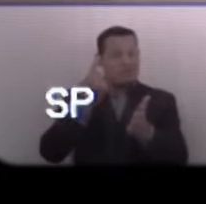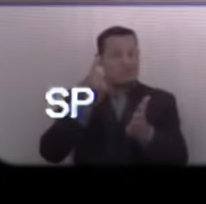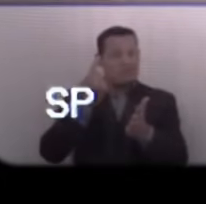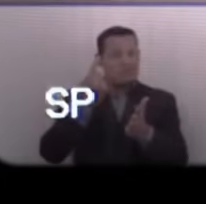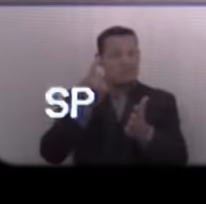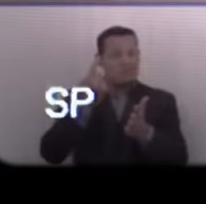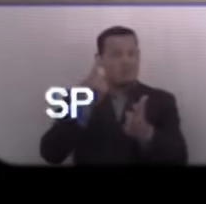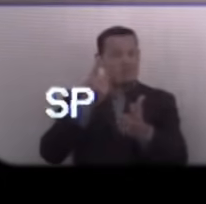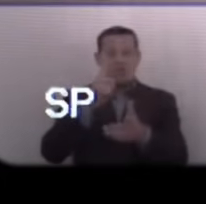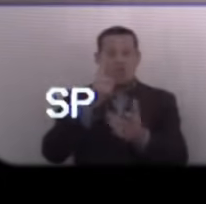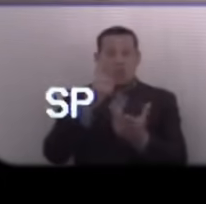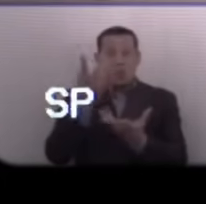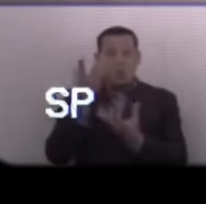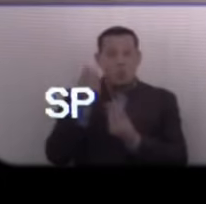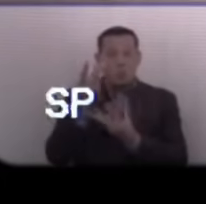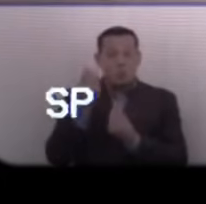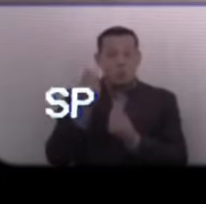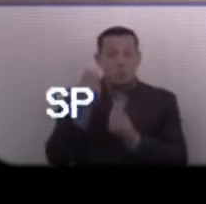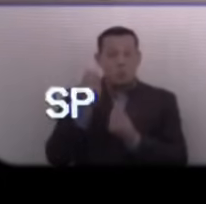Sin miedo.